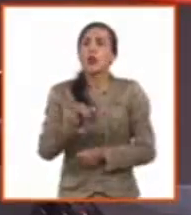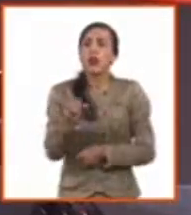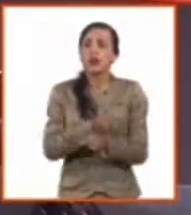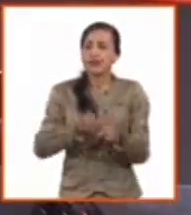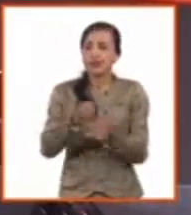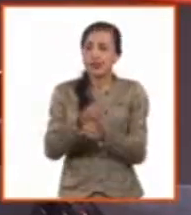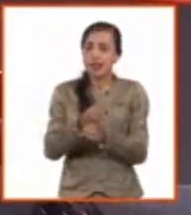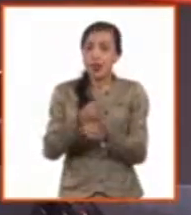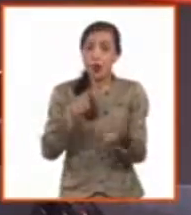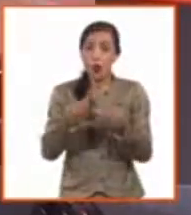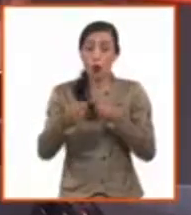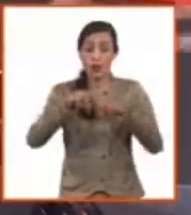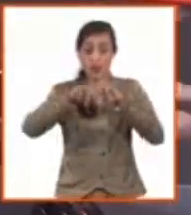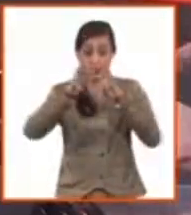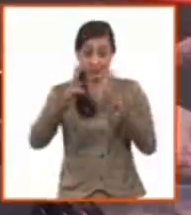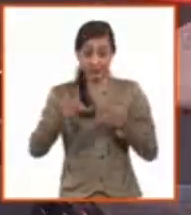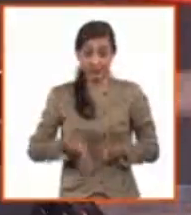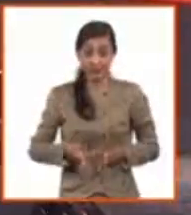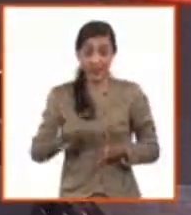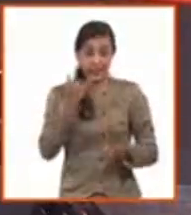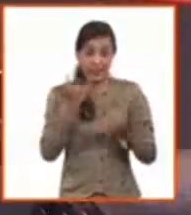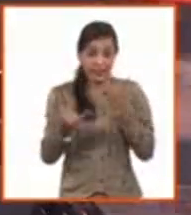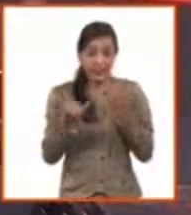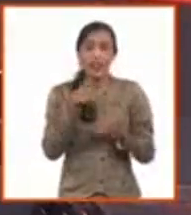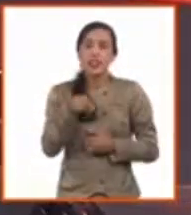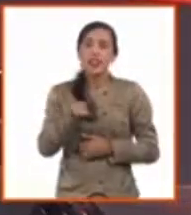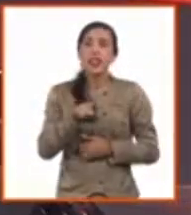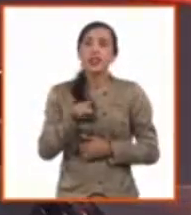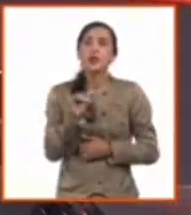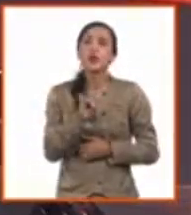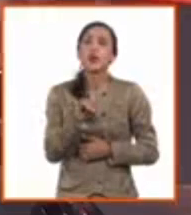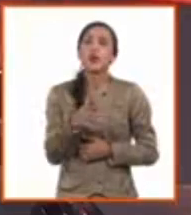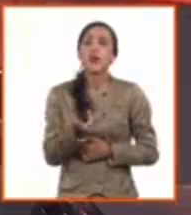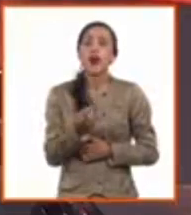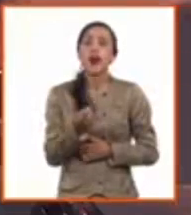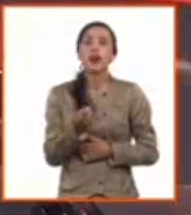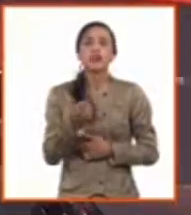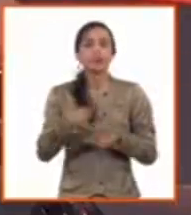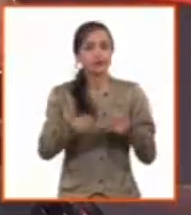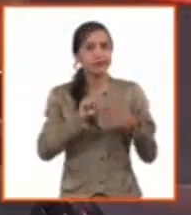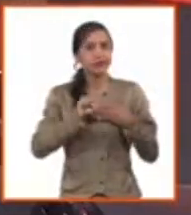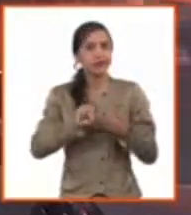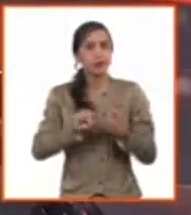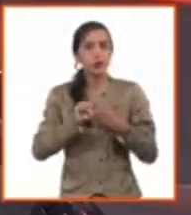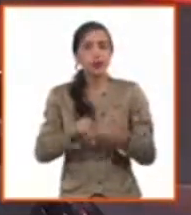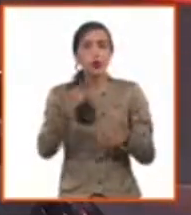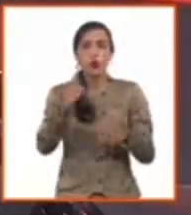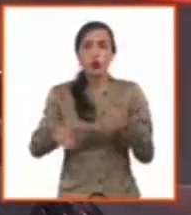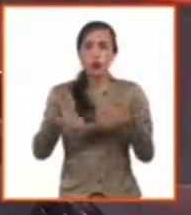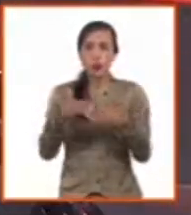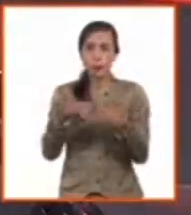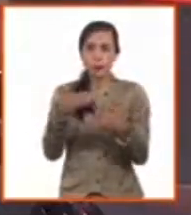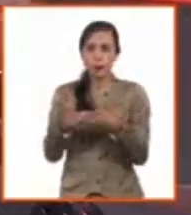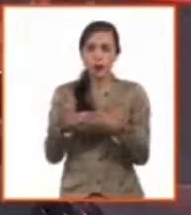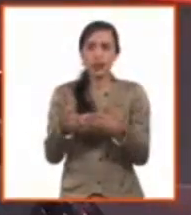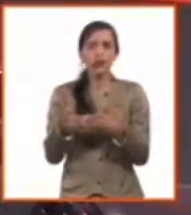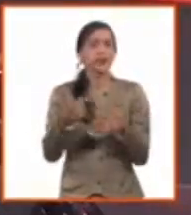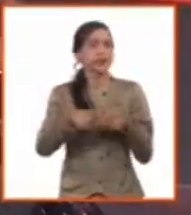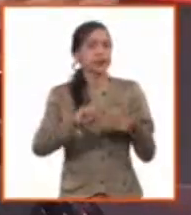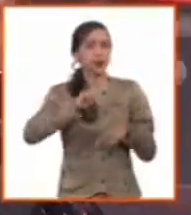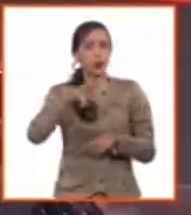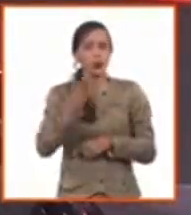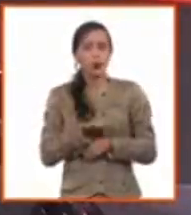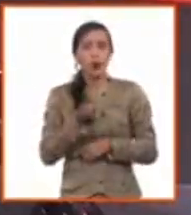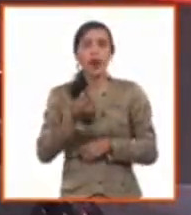implementar el comercio electrónico y de que desde ella se comercialicen productos y servicios que ofrecen otras entidades diferentes naturaleza